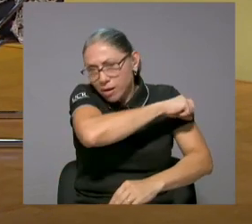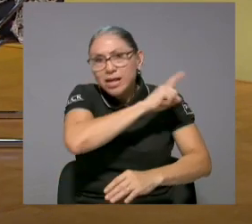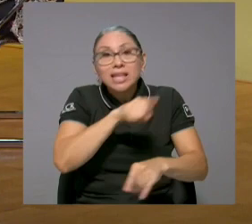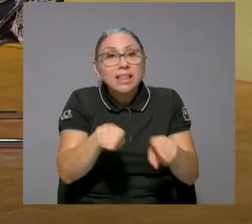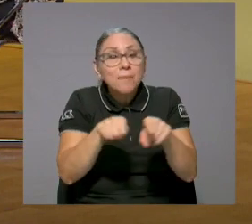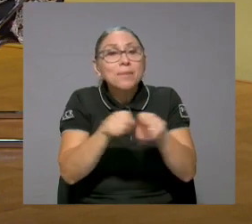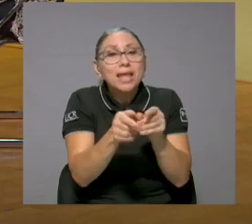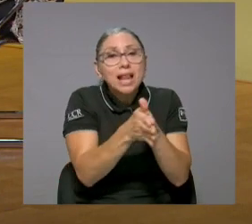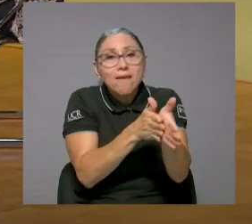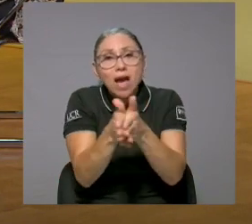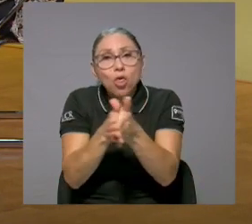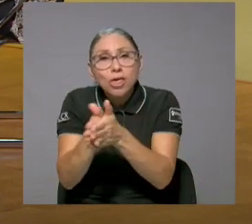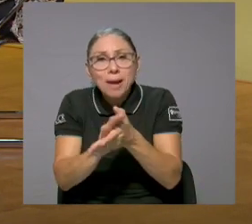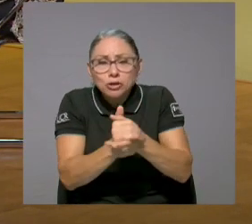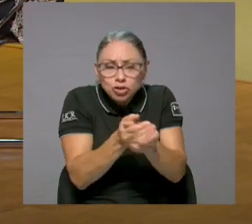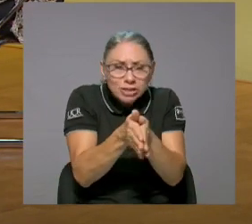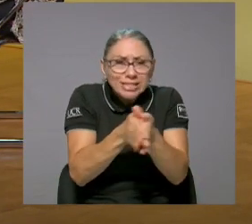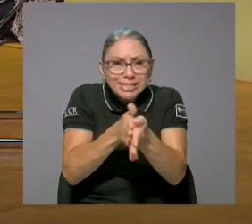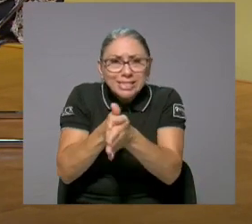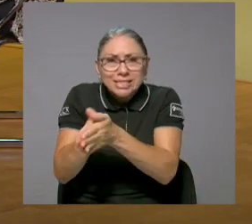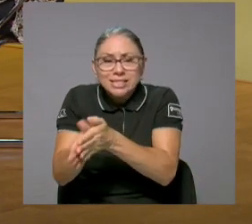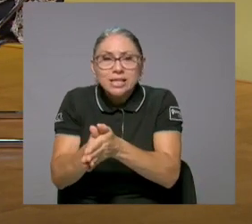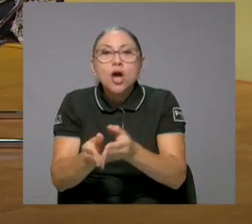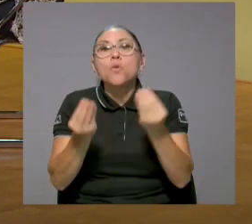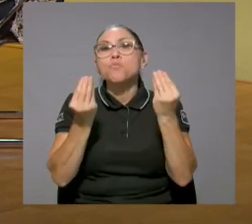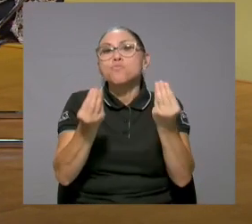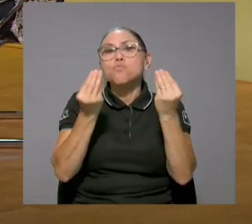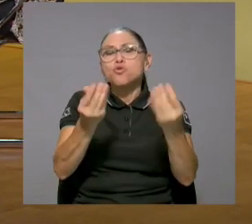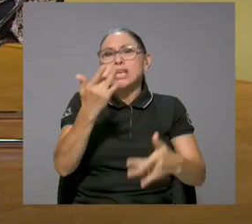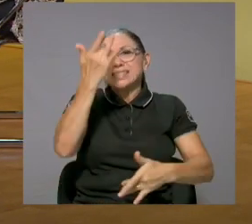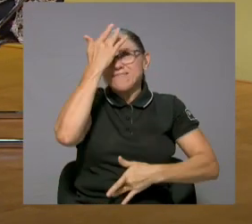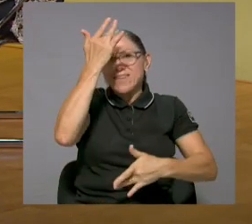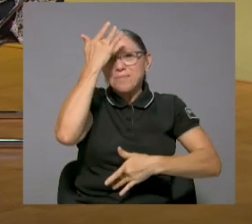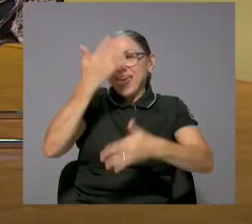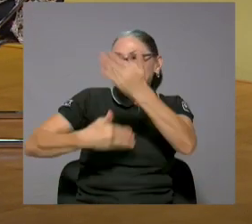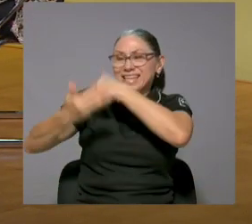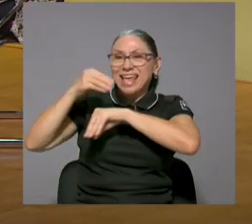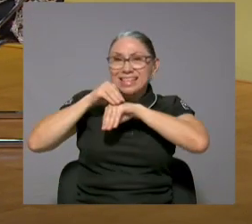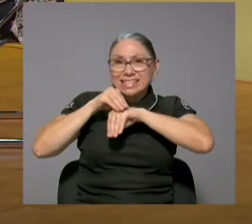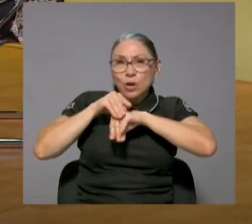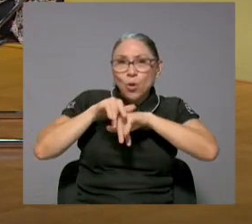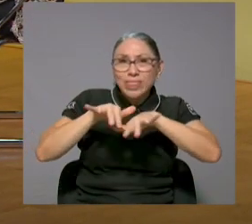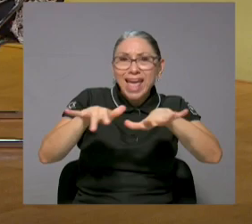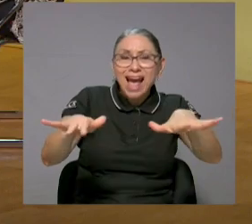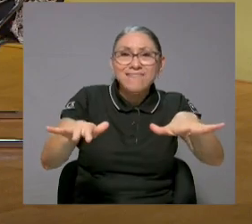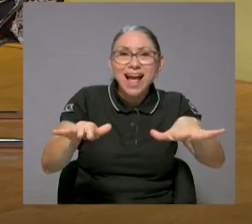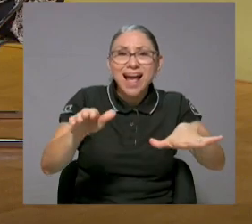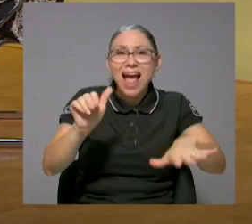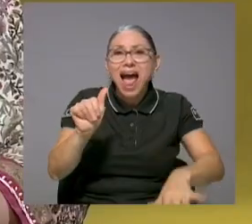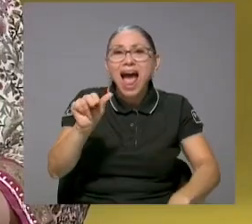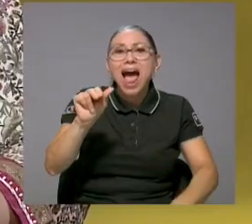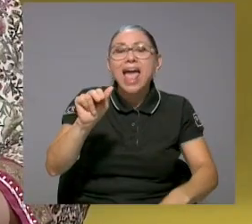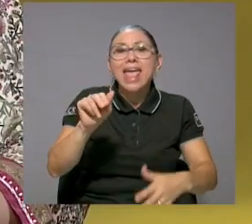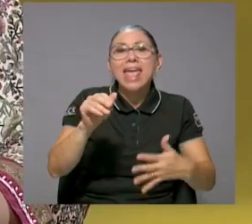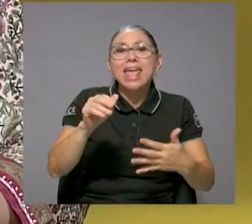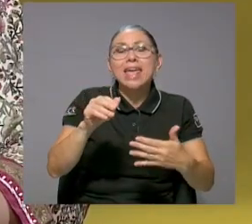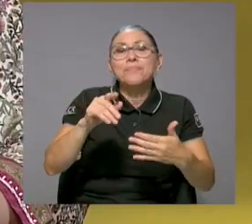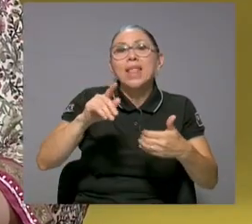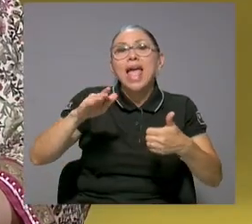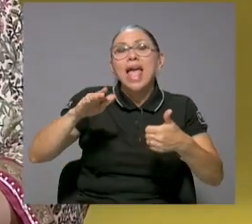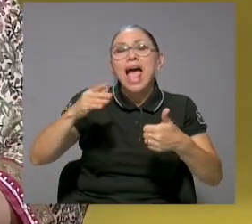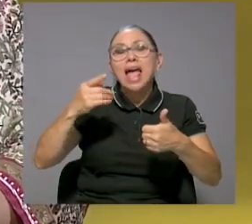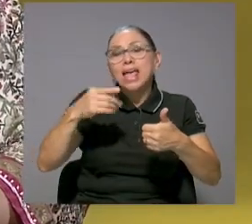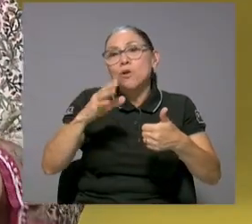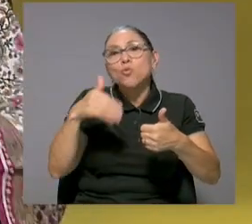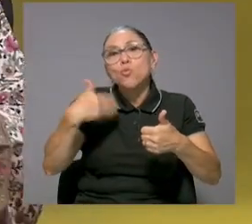lavado de manos. Y eso hizo que muchas enfermedades de contagio, lo que nosotros le llamamos ano, mano, boca,